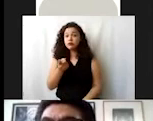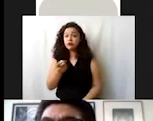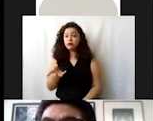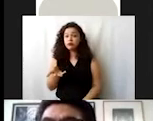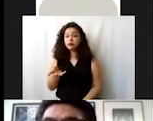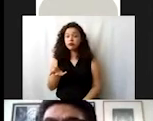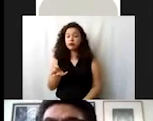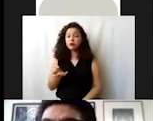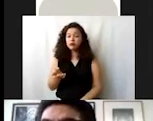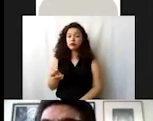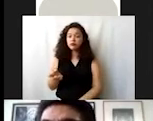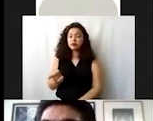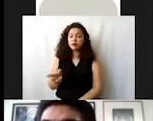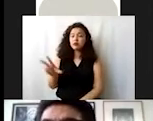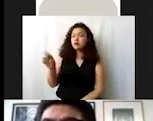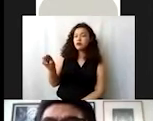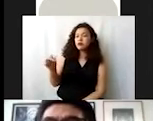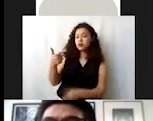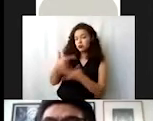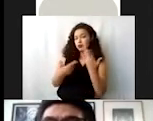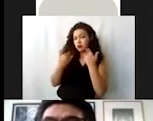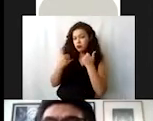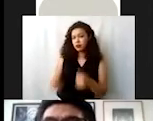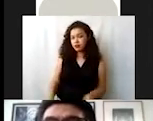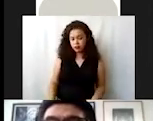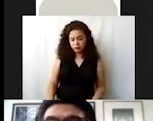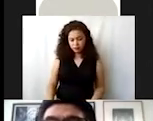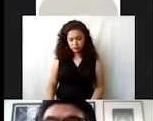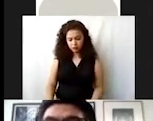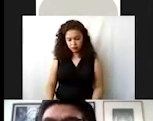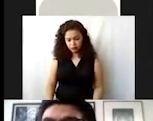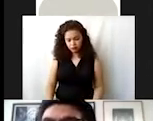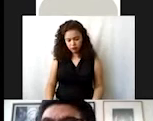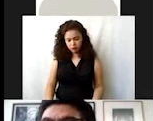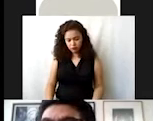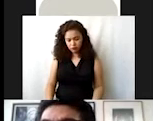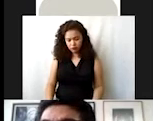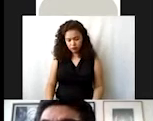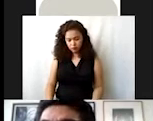No, contador, ya no tenemos preguntas. El nombre de todos los...